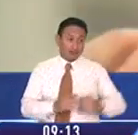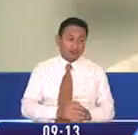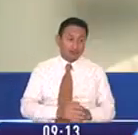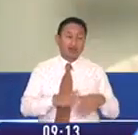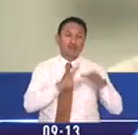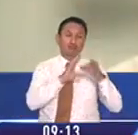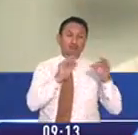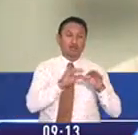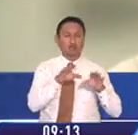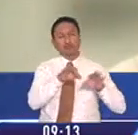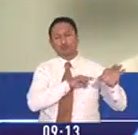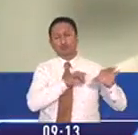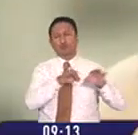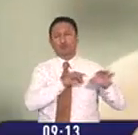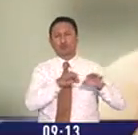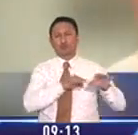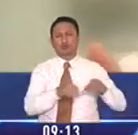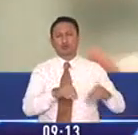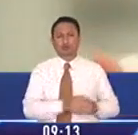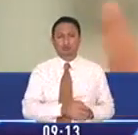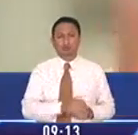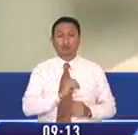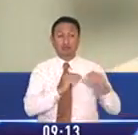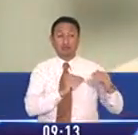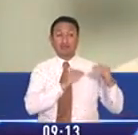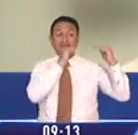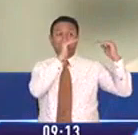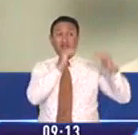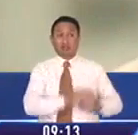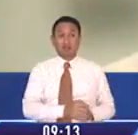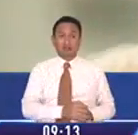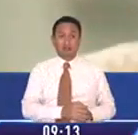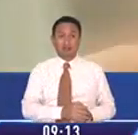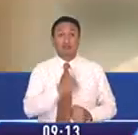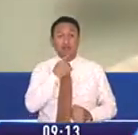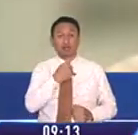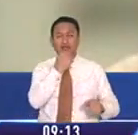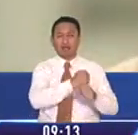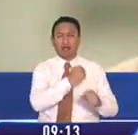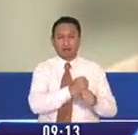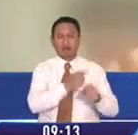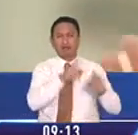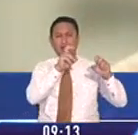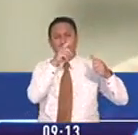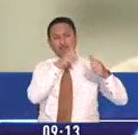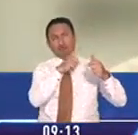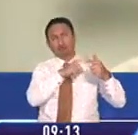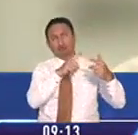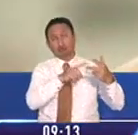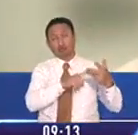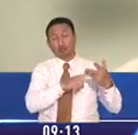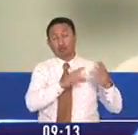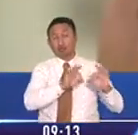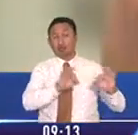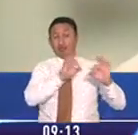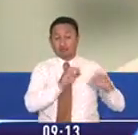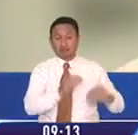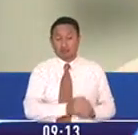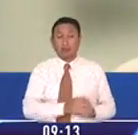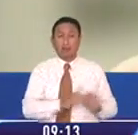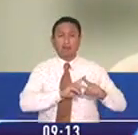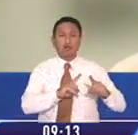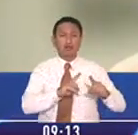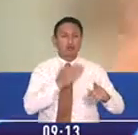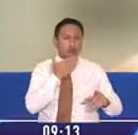narrativa que está posicionada. Sí, habla mucho de empleo, habla de muchos temas, de temas importantes, pero no hay una